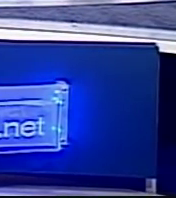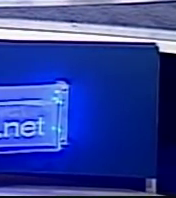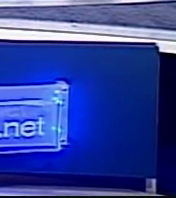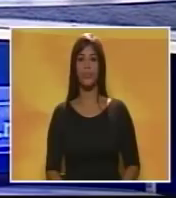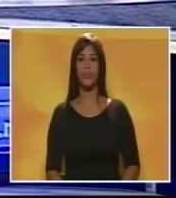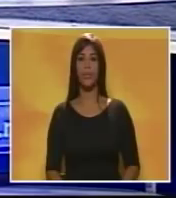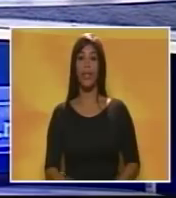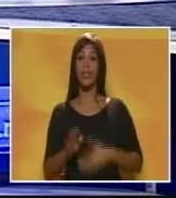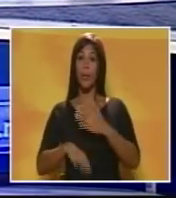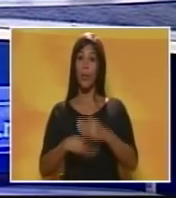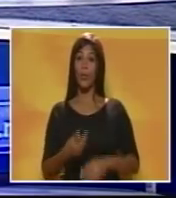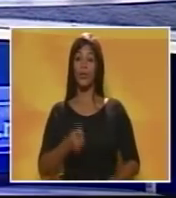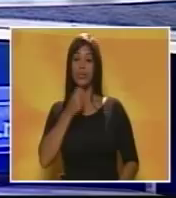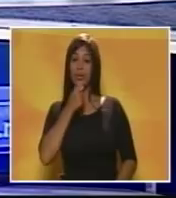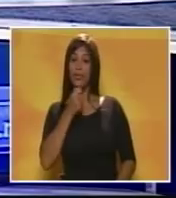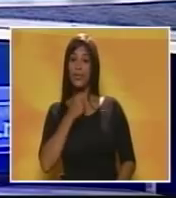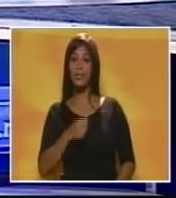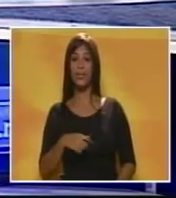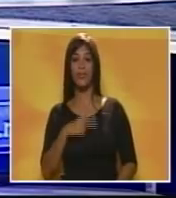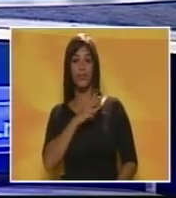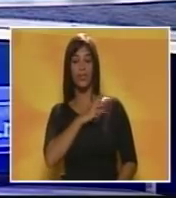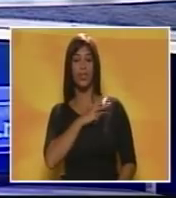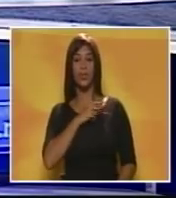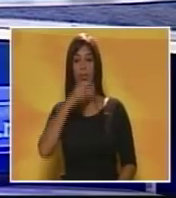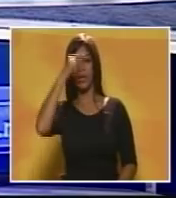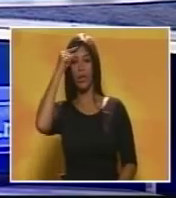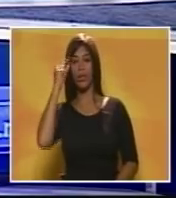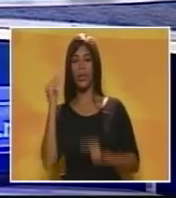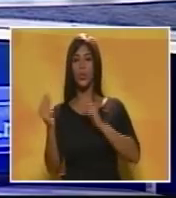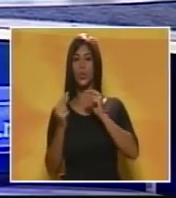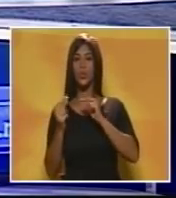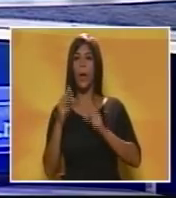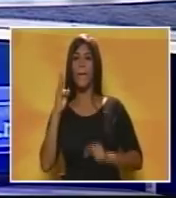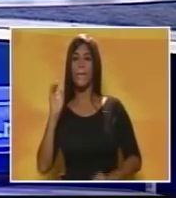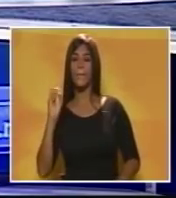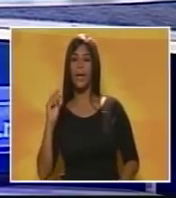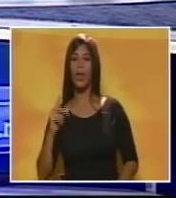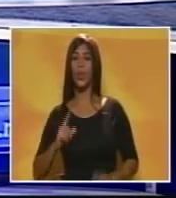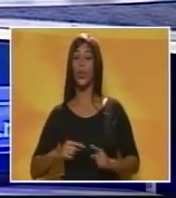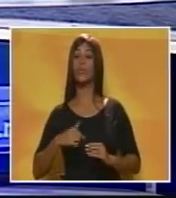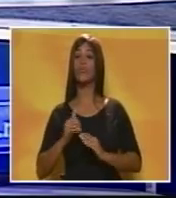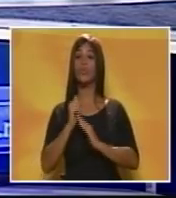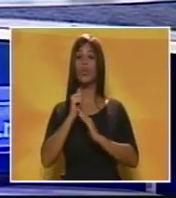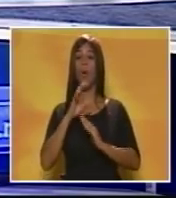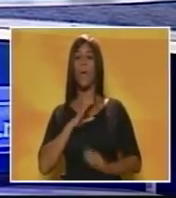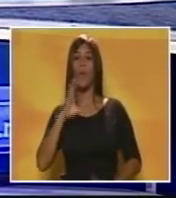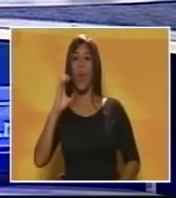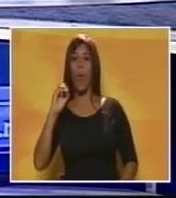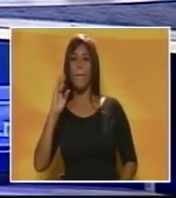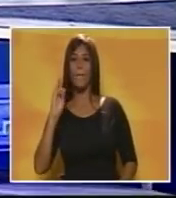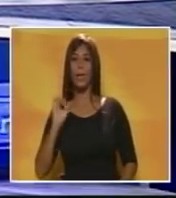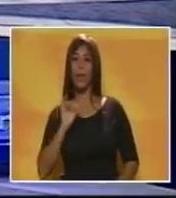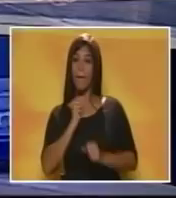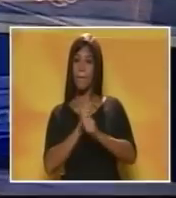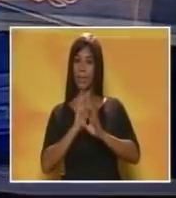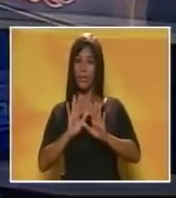Y al regreso, una entrevista a Venevisión, Andrina estará conversando con Pedro Pablo Fernández, dirigente político de Copey. Así es, ya